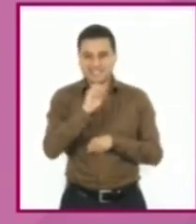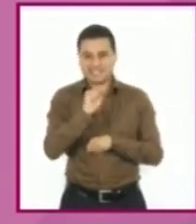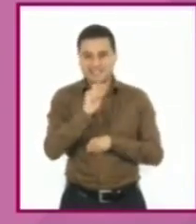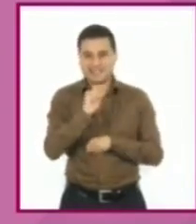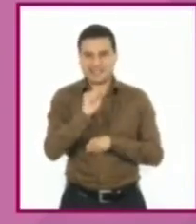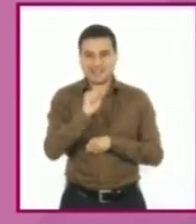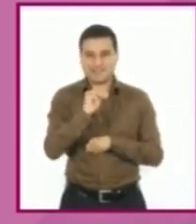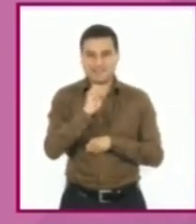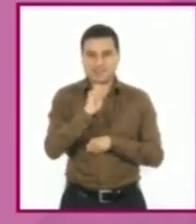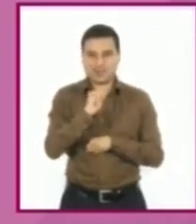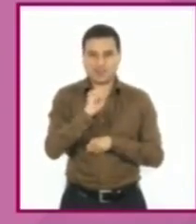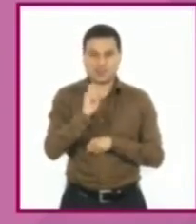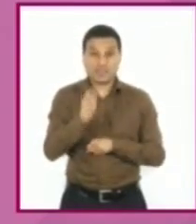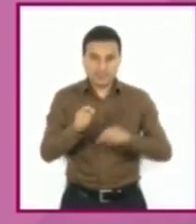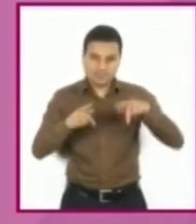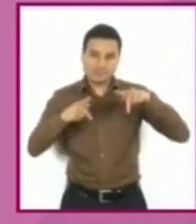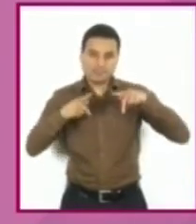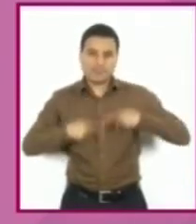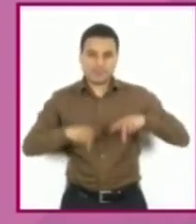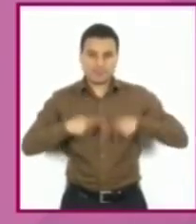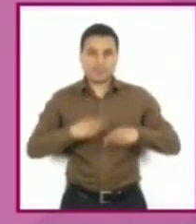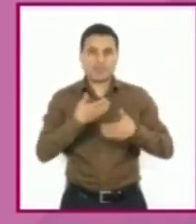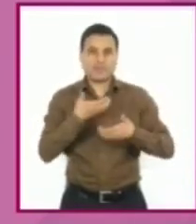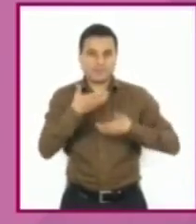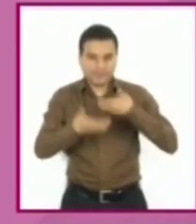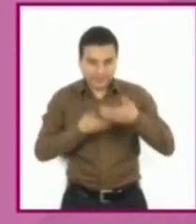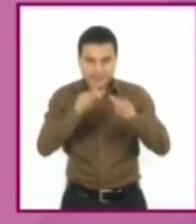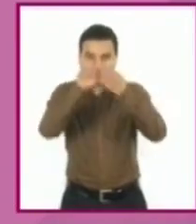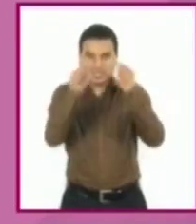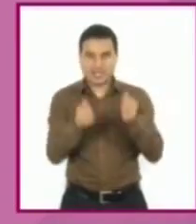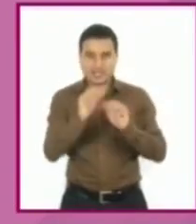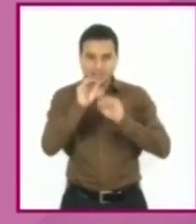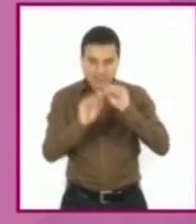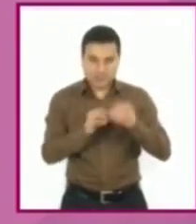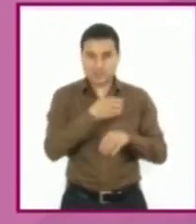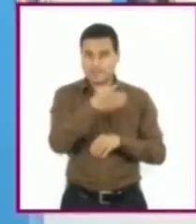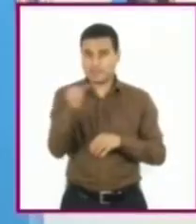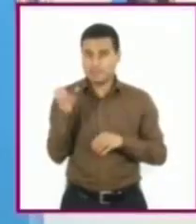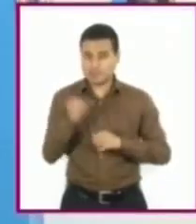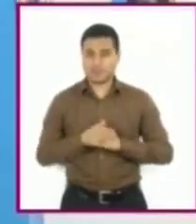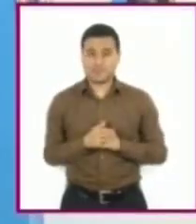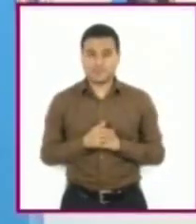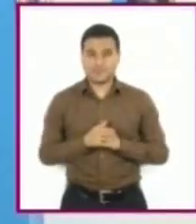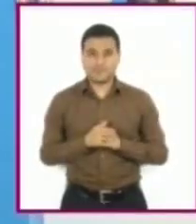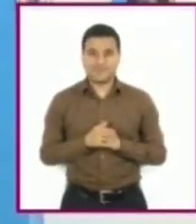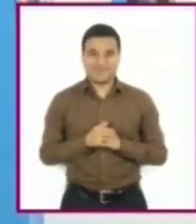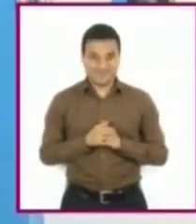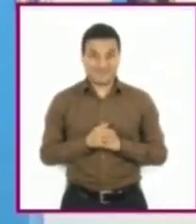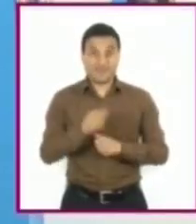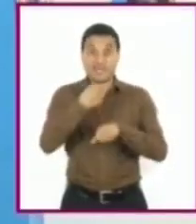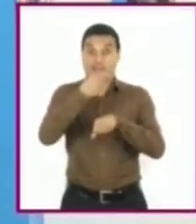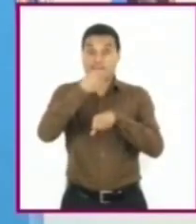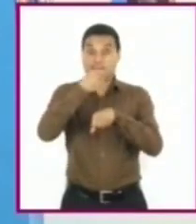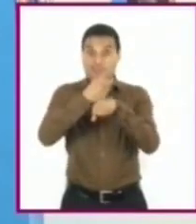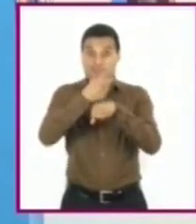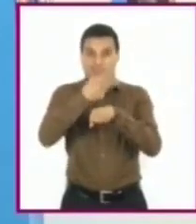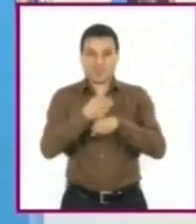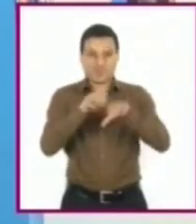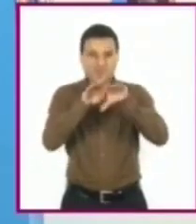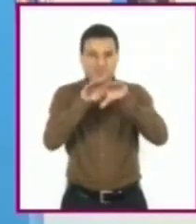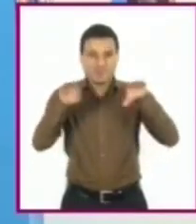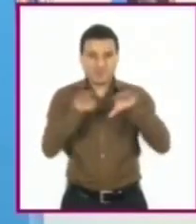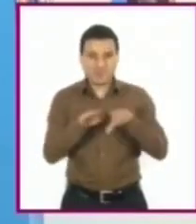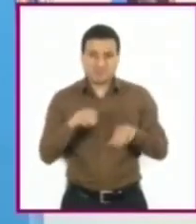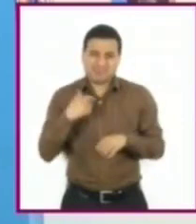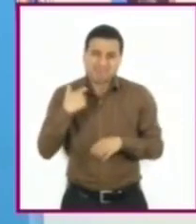por burgueses, artesanos y campesinos. El primero y el segundo estamento vivían en la